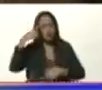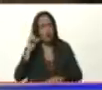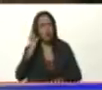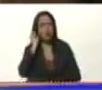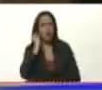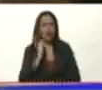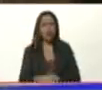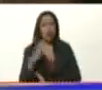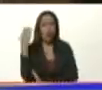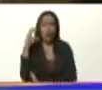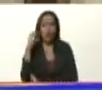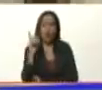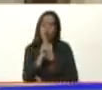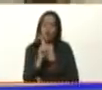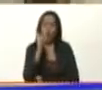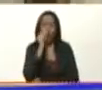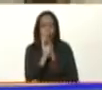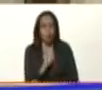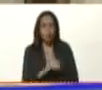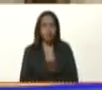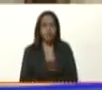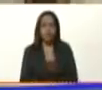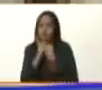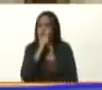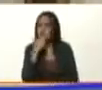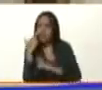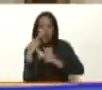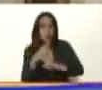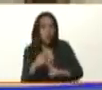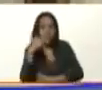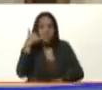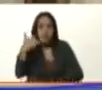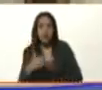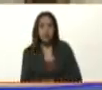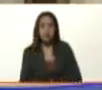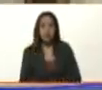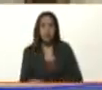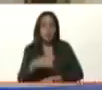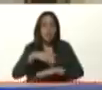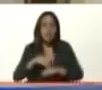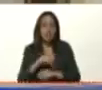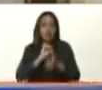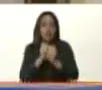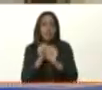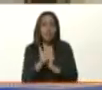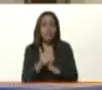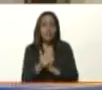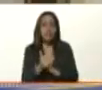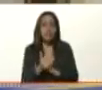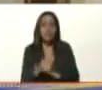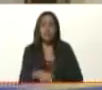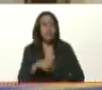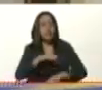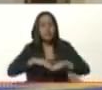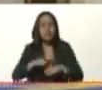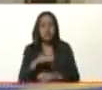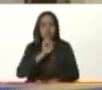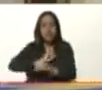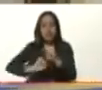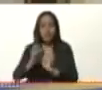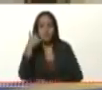en Colombia, es un hombre, y no contesta la llamada. El ministro de Defensa estaba llamando al ministro de la Defensa y no contestan la